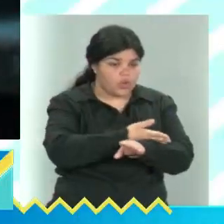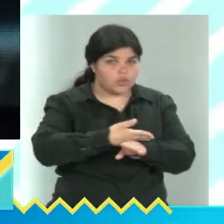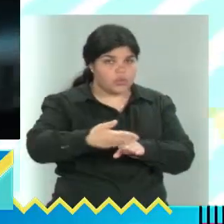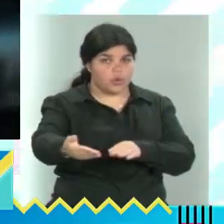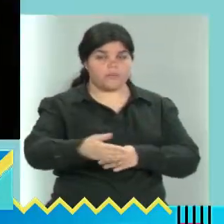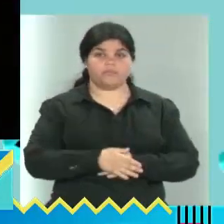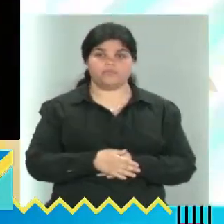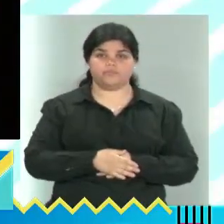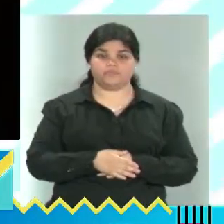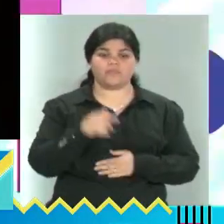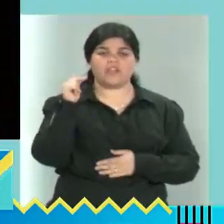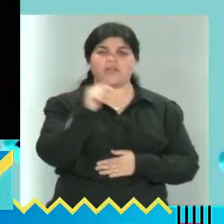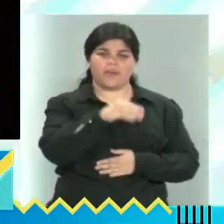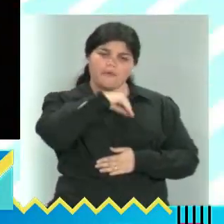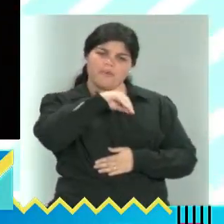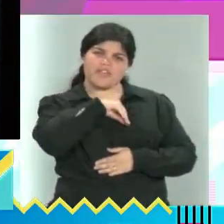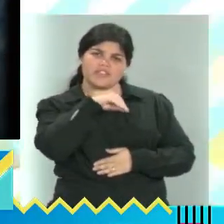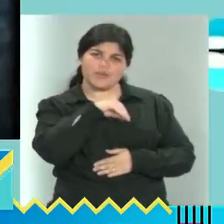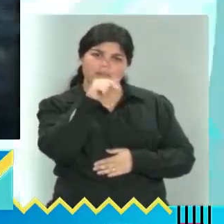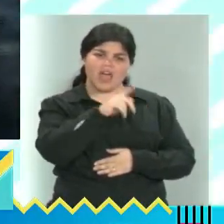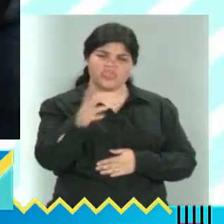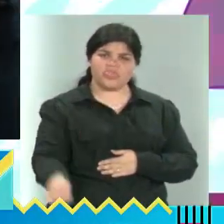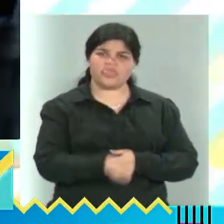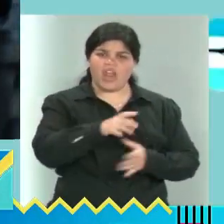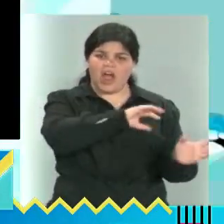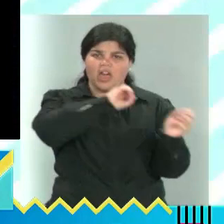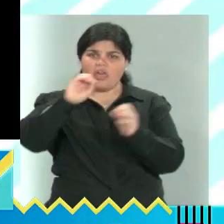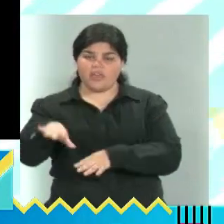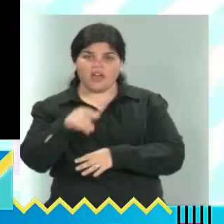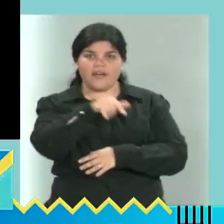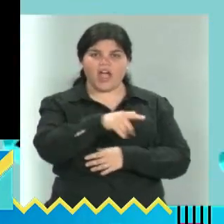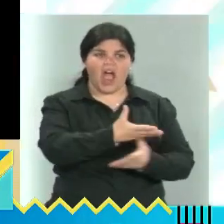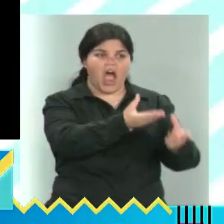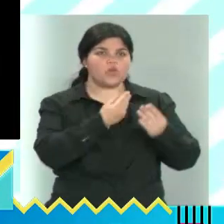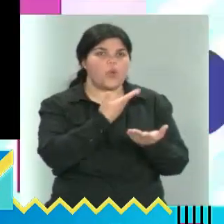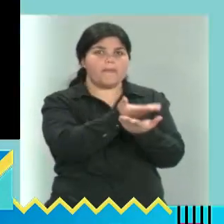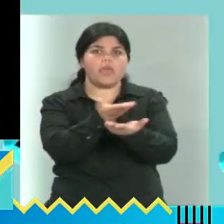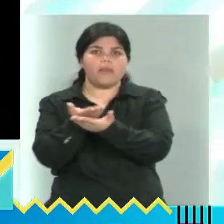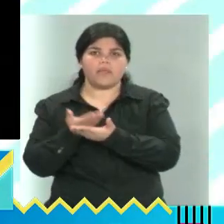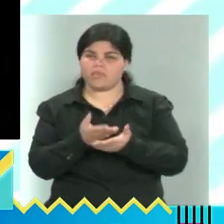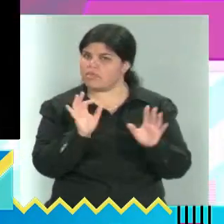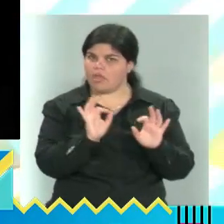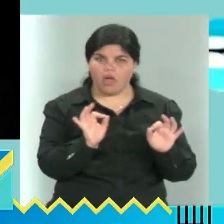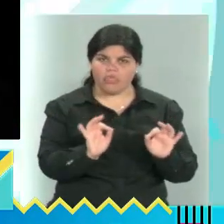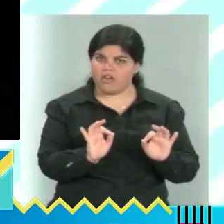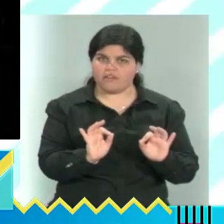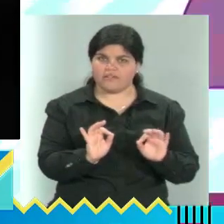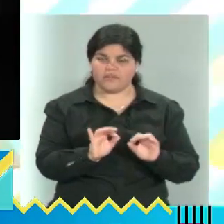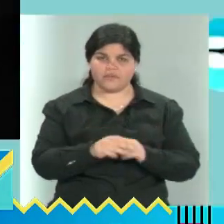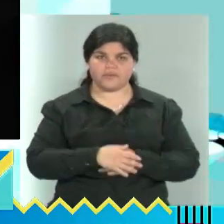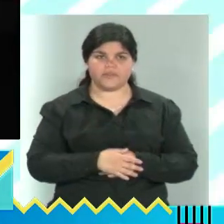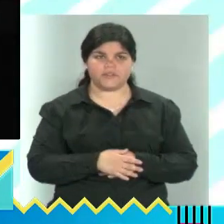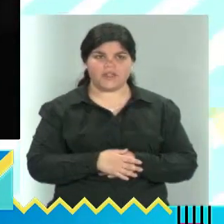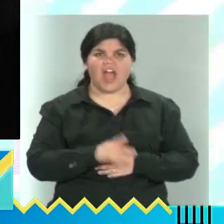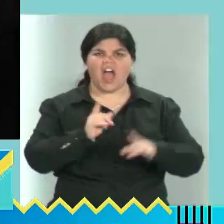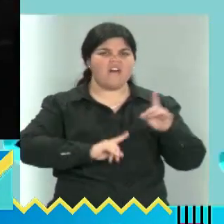delito de trata no pide ayuda y en muchas ocasiones no es consciente de ser